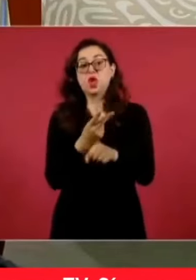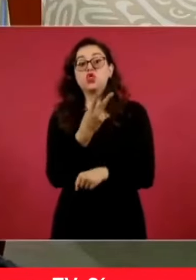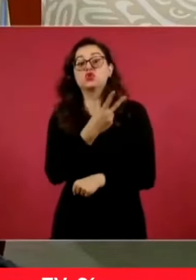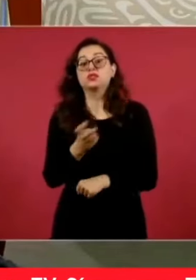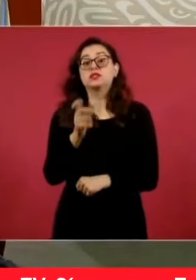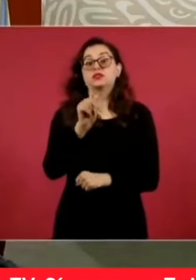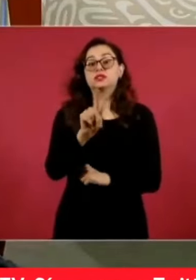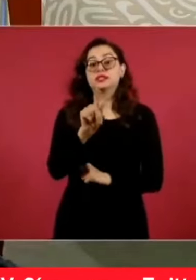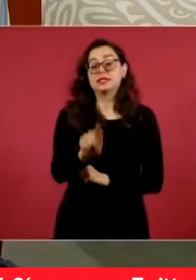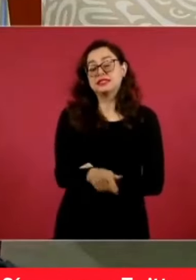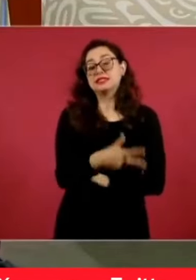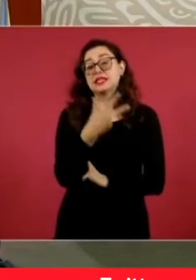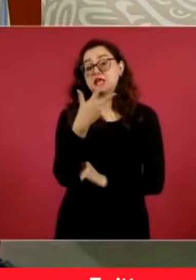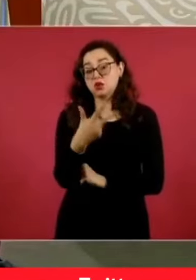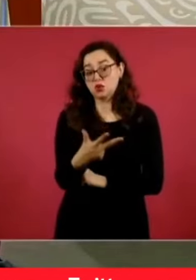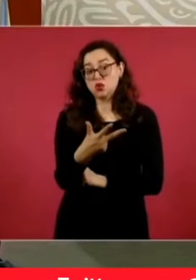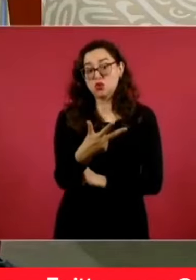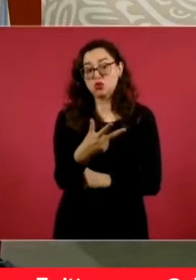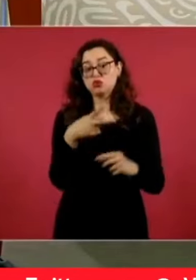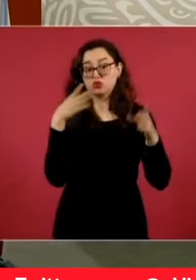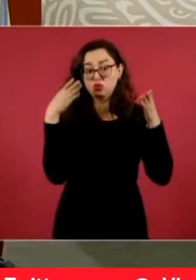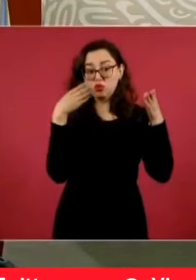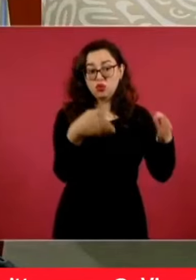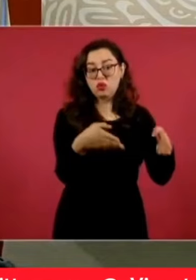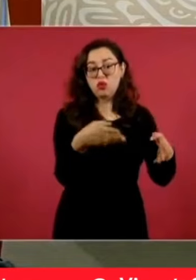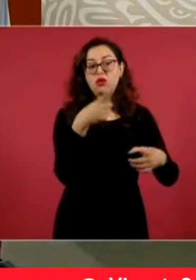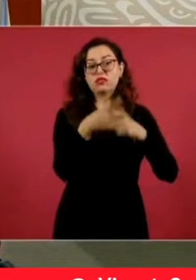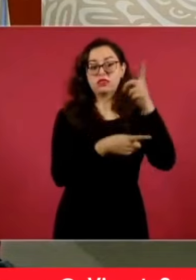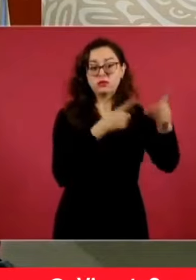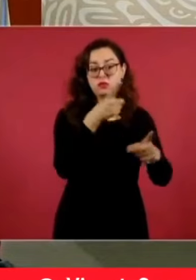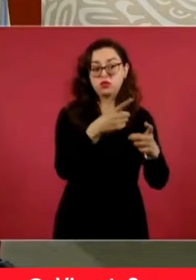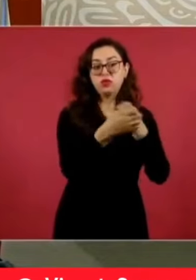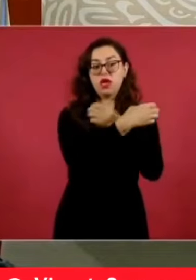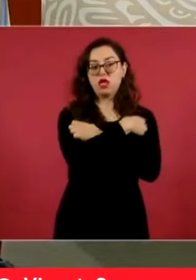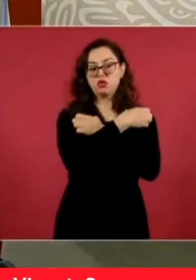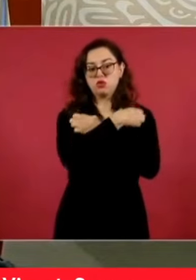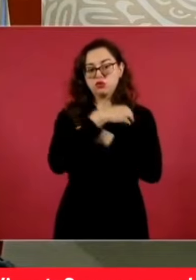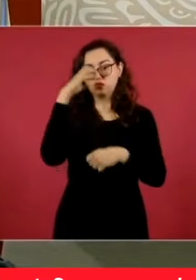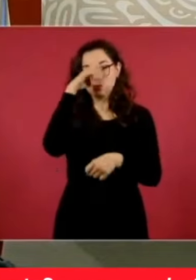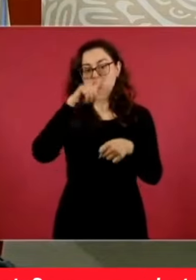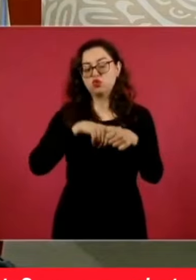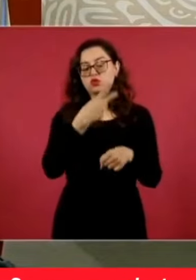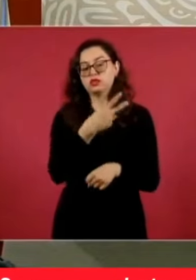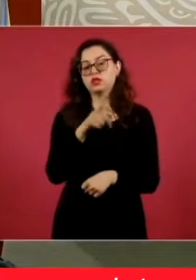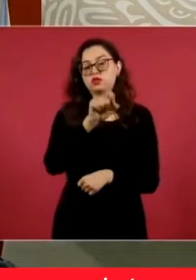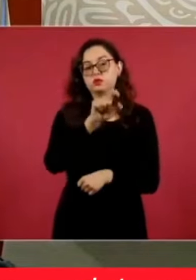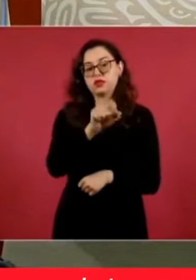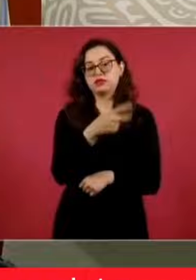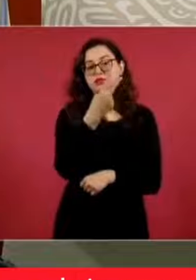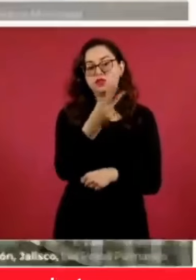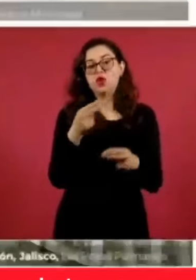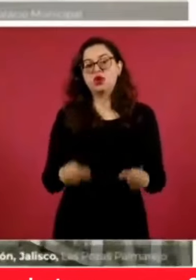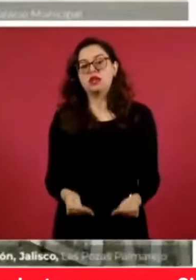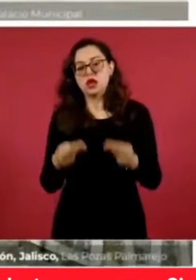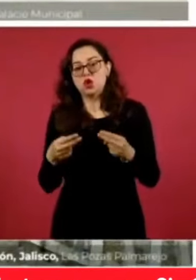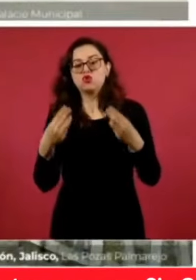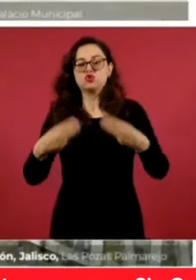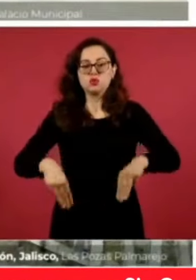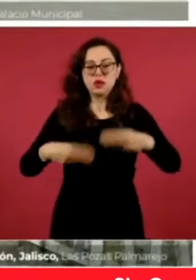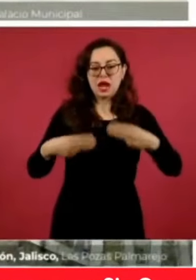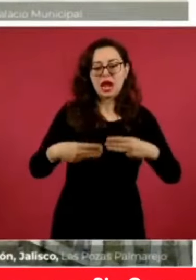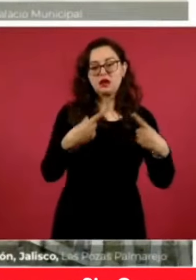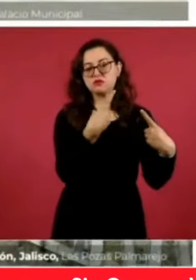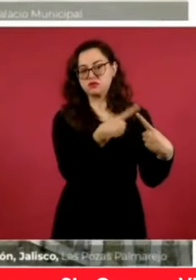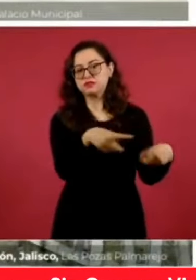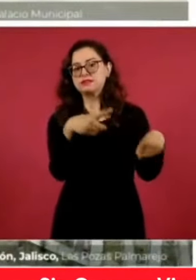278 eh han sido para temas deportivos educación y cultura 222 comercio o sea mercados mercados en